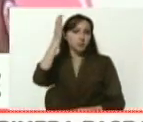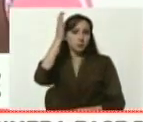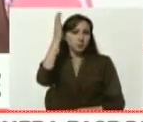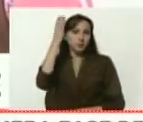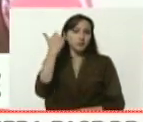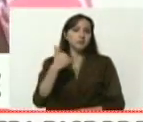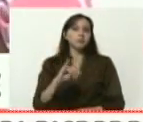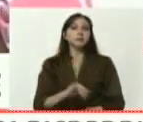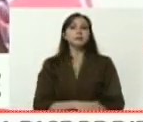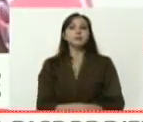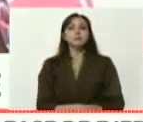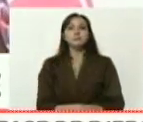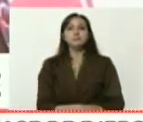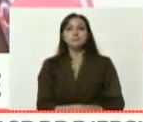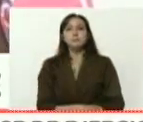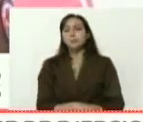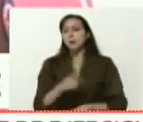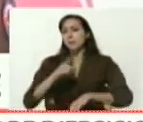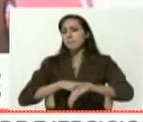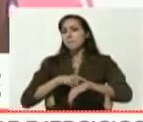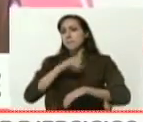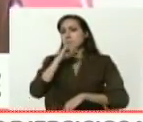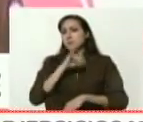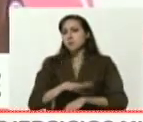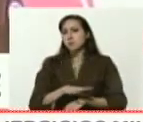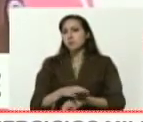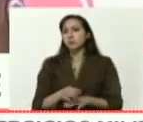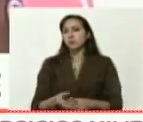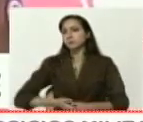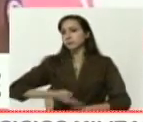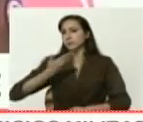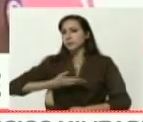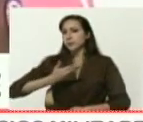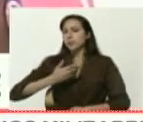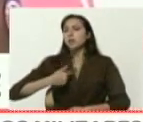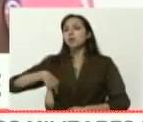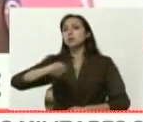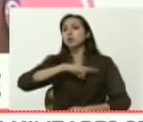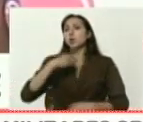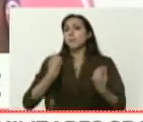enmarcan este momento histórico, ¿no?, que estamos viviendo.